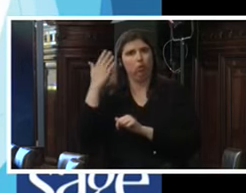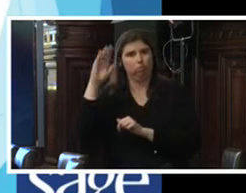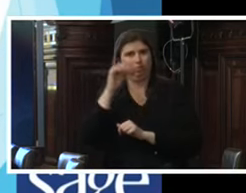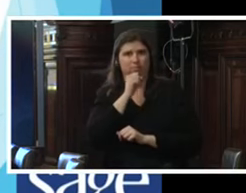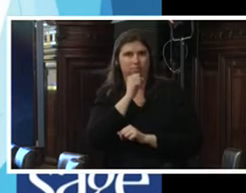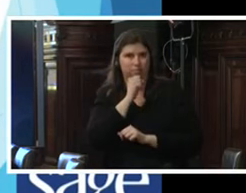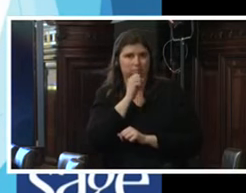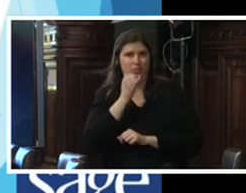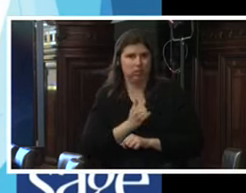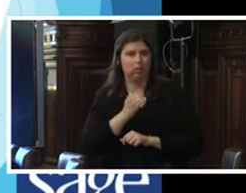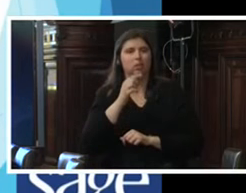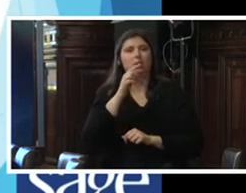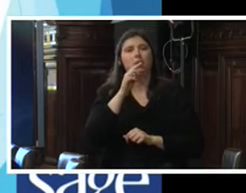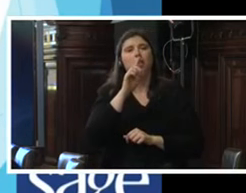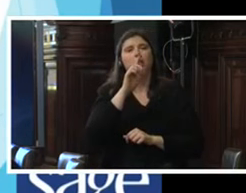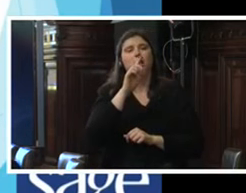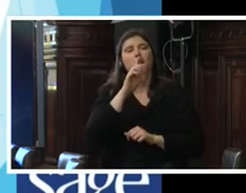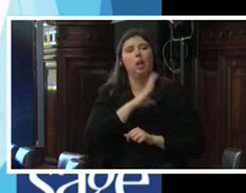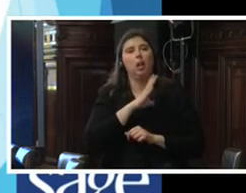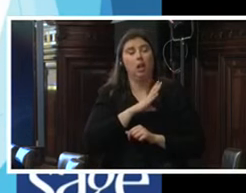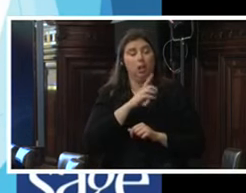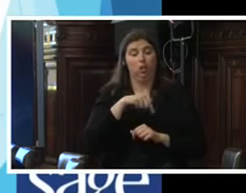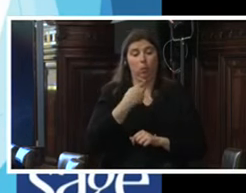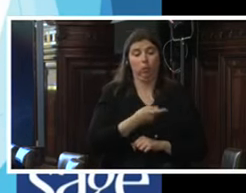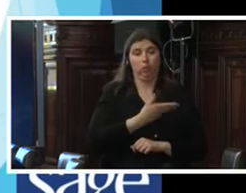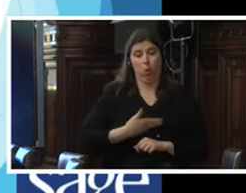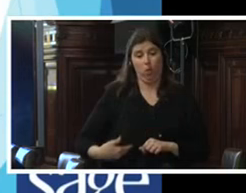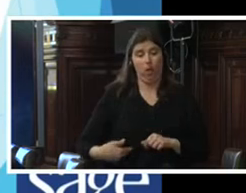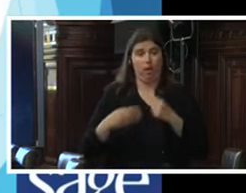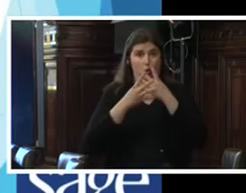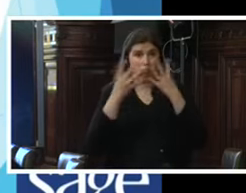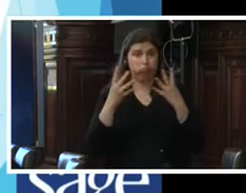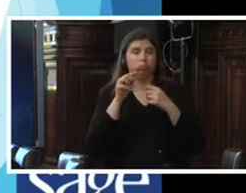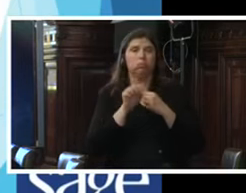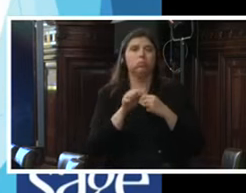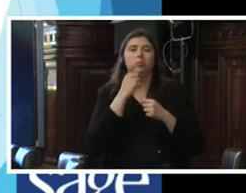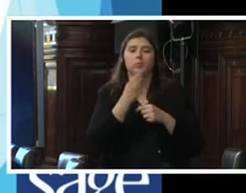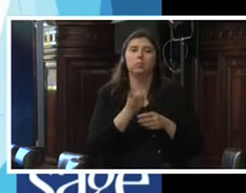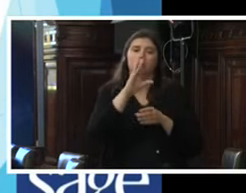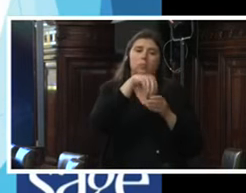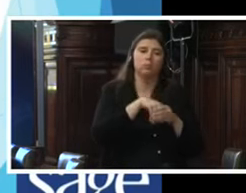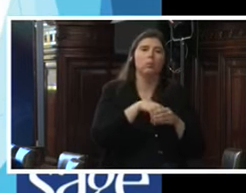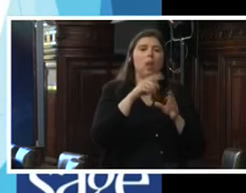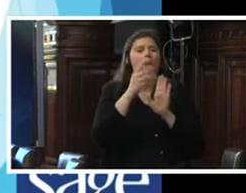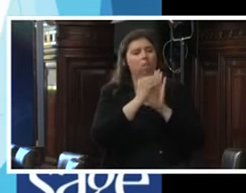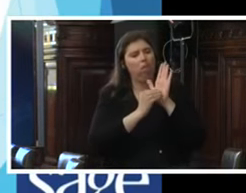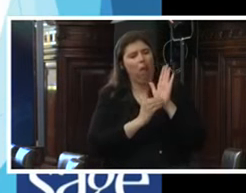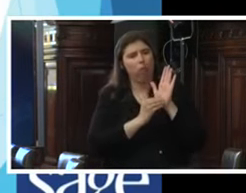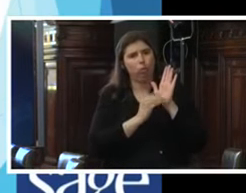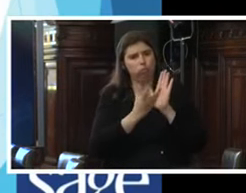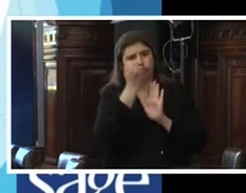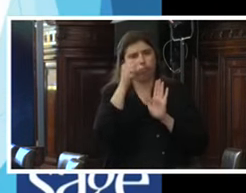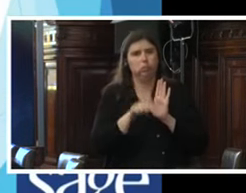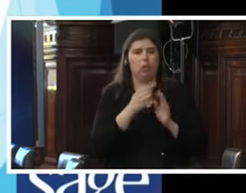ruiz con cruz el deber se entere colección ofrece amparo del programa en su vida activa que se impulse